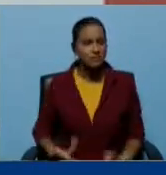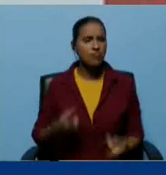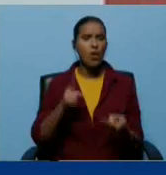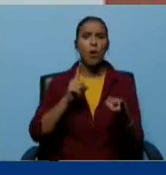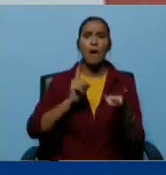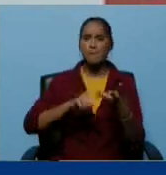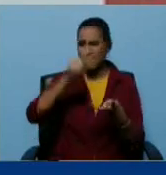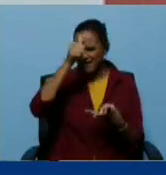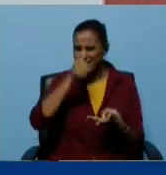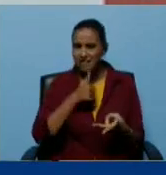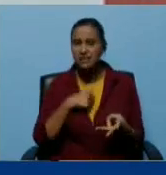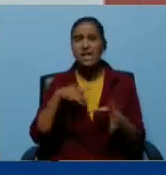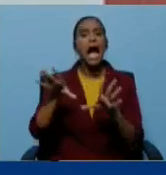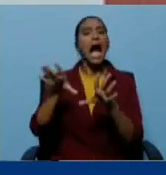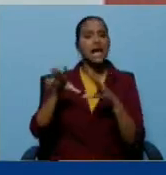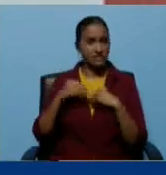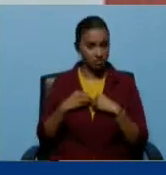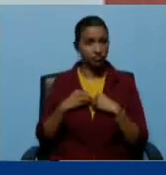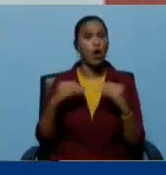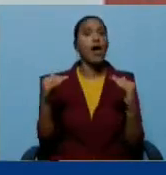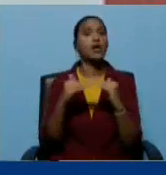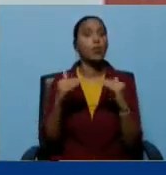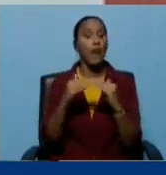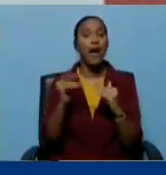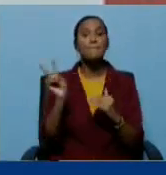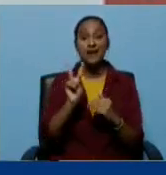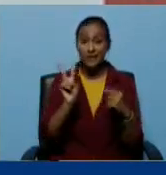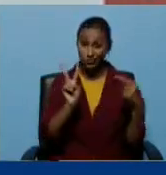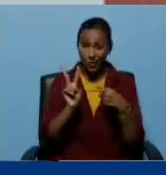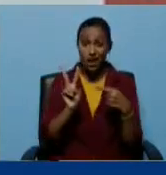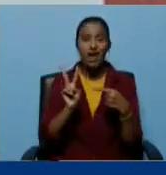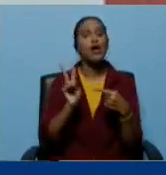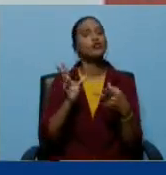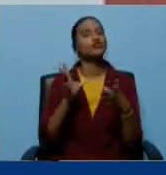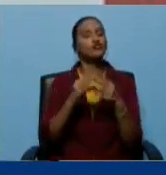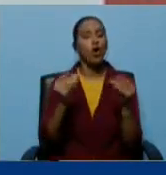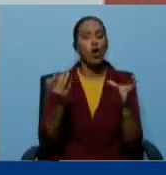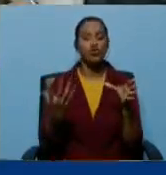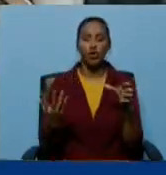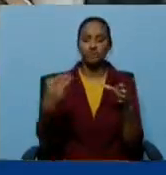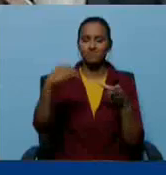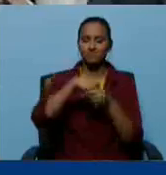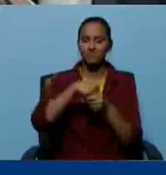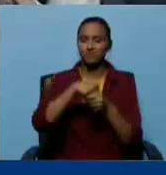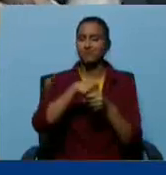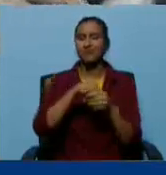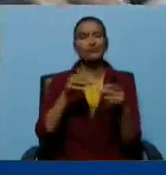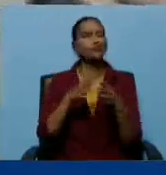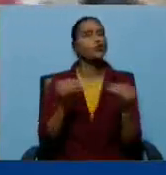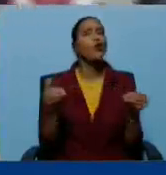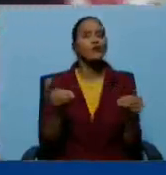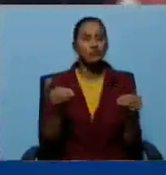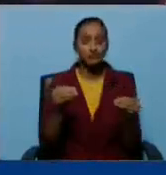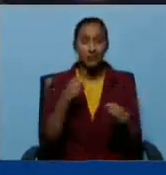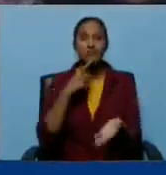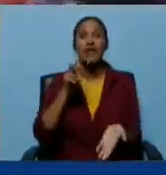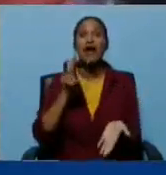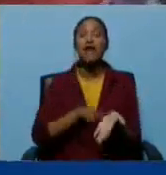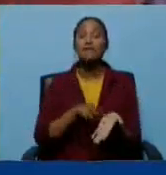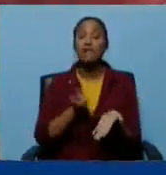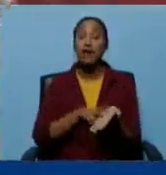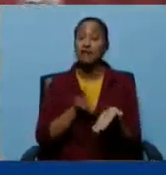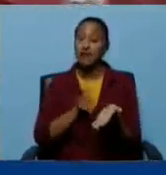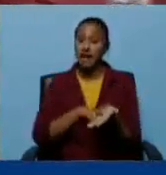la aceptación mutua. En Venezuela cabemos todos y todas. Esa es la verdad. Para debatir,